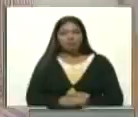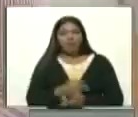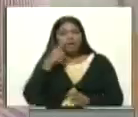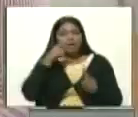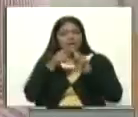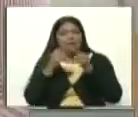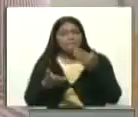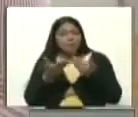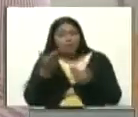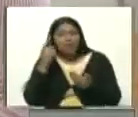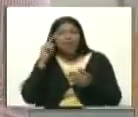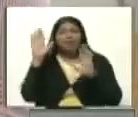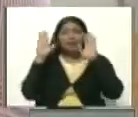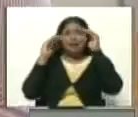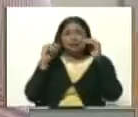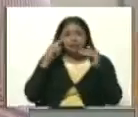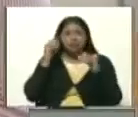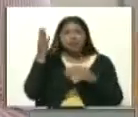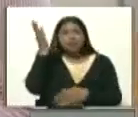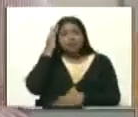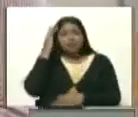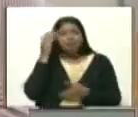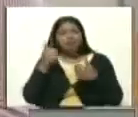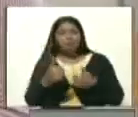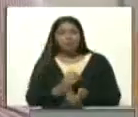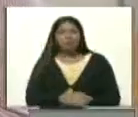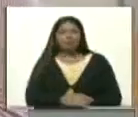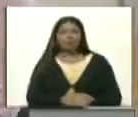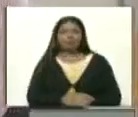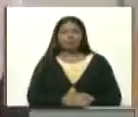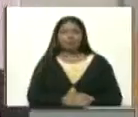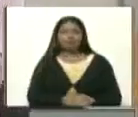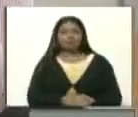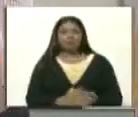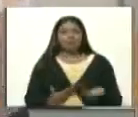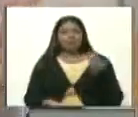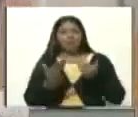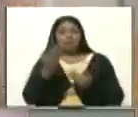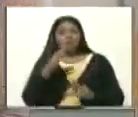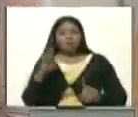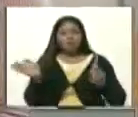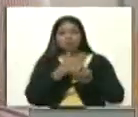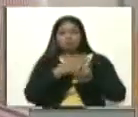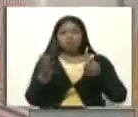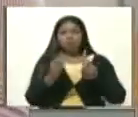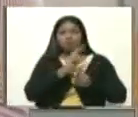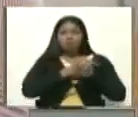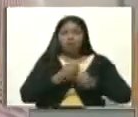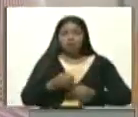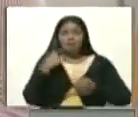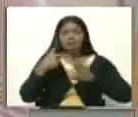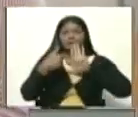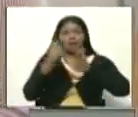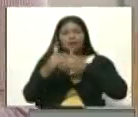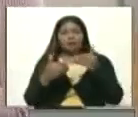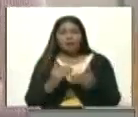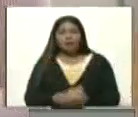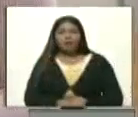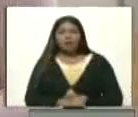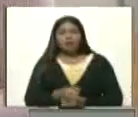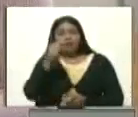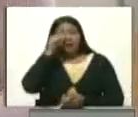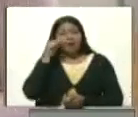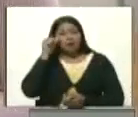ubicarlo a la gente que desconoce el caso. Sí, muy importante porque forma parte de ese ataque mediático que han querido presentar Alex Saab.